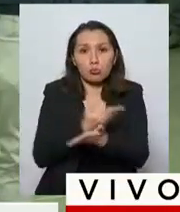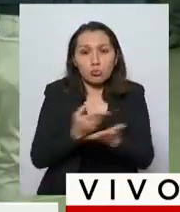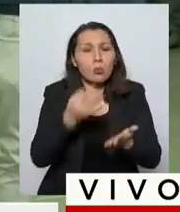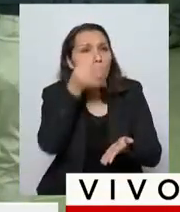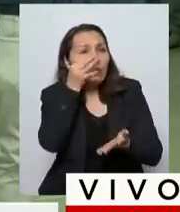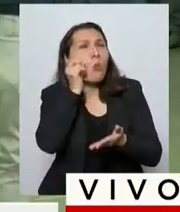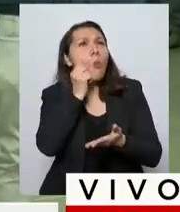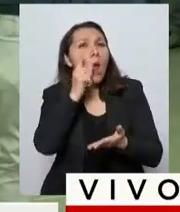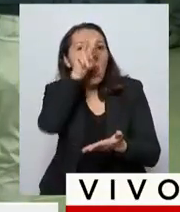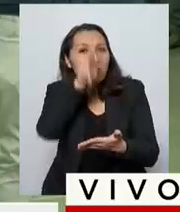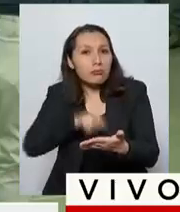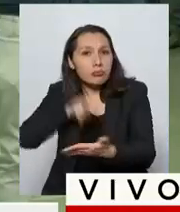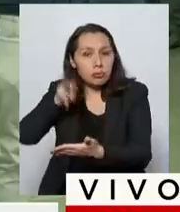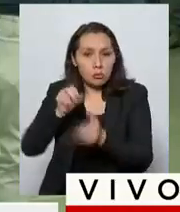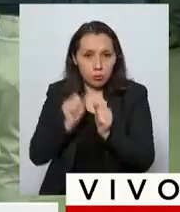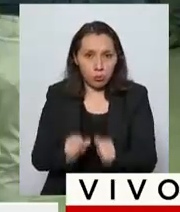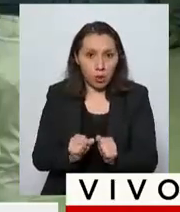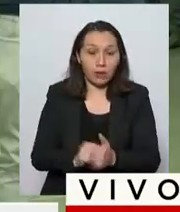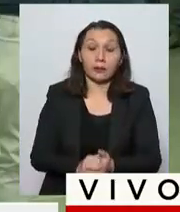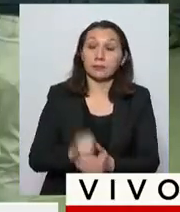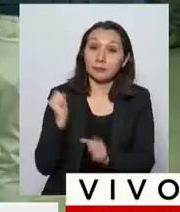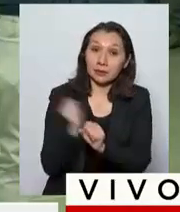disposición.